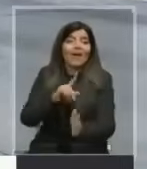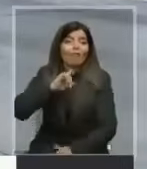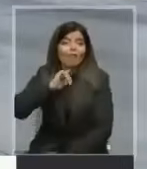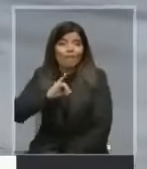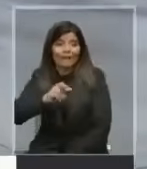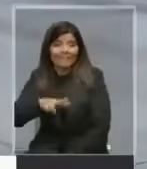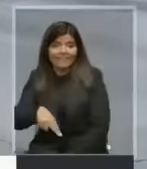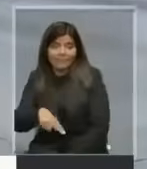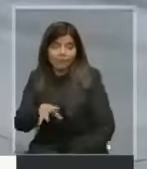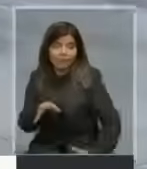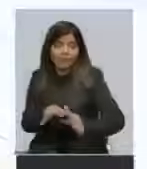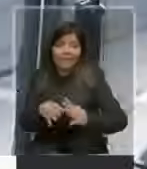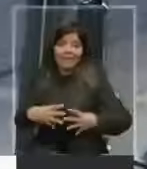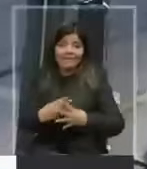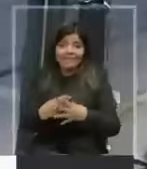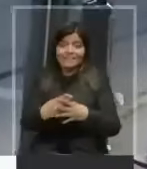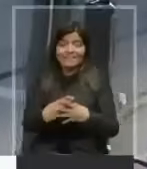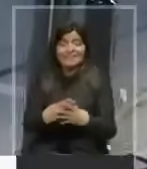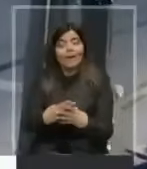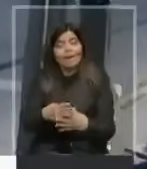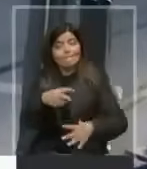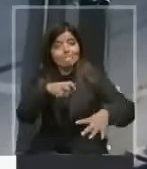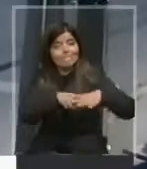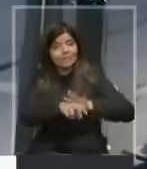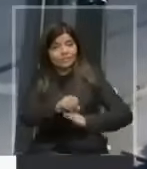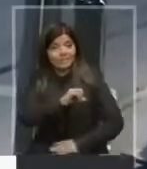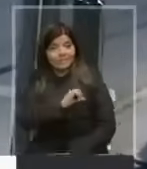de Santiago. Bien, porque igual